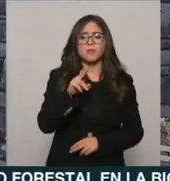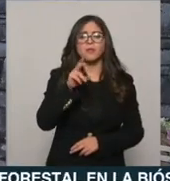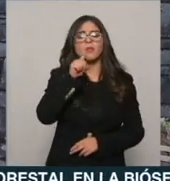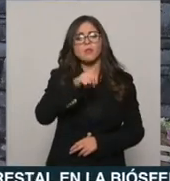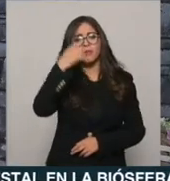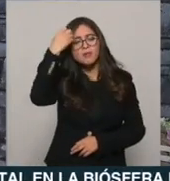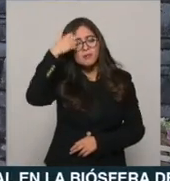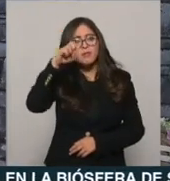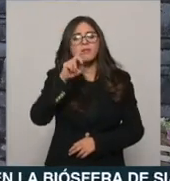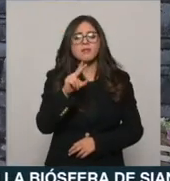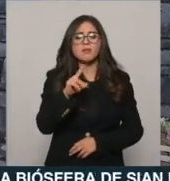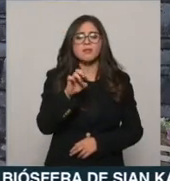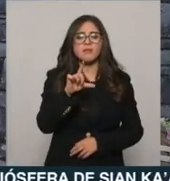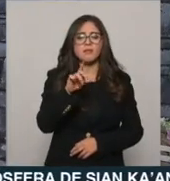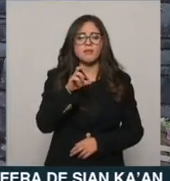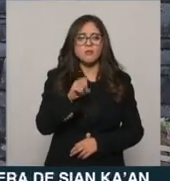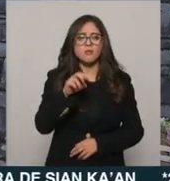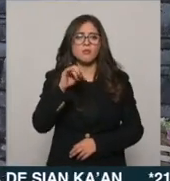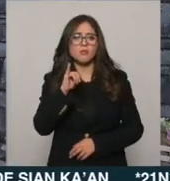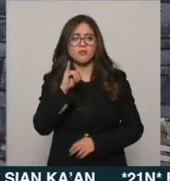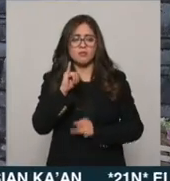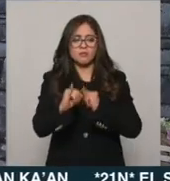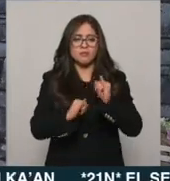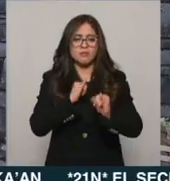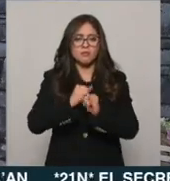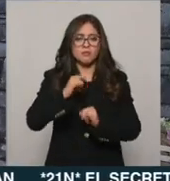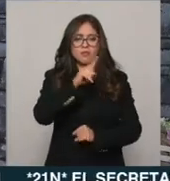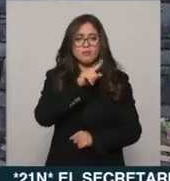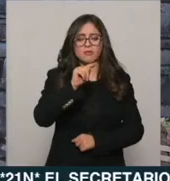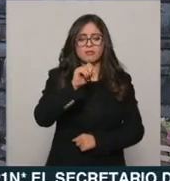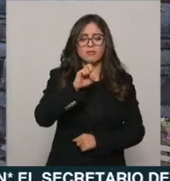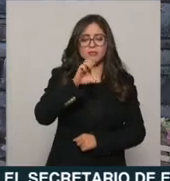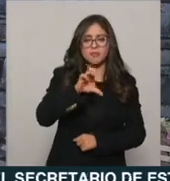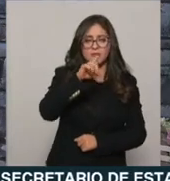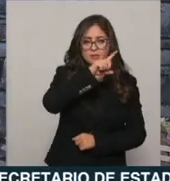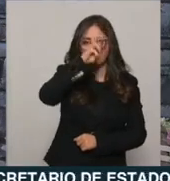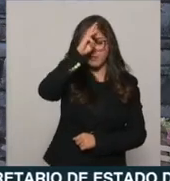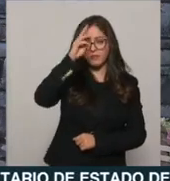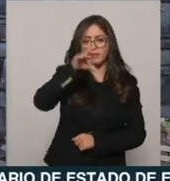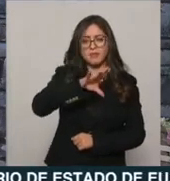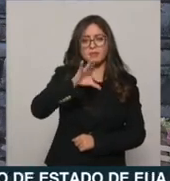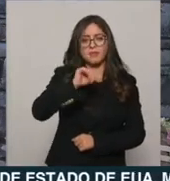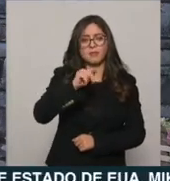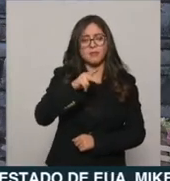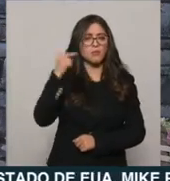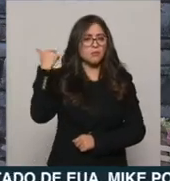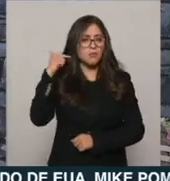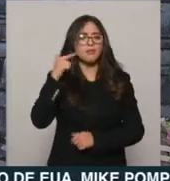relaciones internacionales en el TEC de Monterrey, Campus Guadalajara. Gracias por su participación esta mañana con la audiencia capitalina de 21 Noticias.